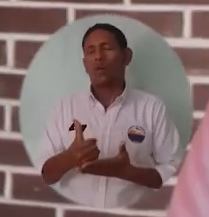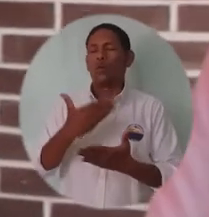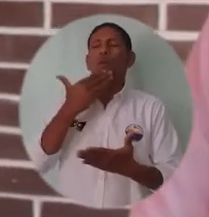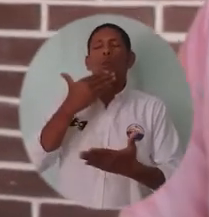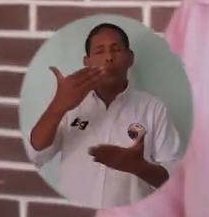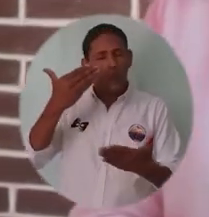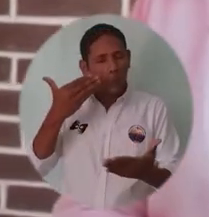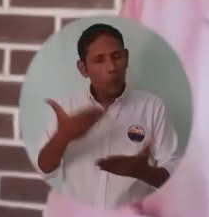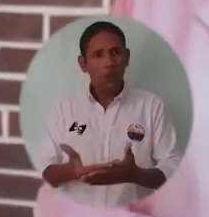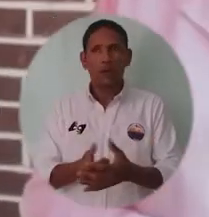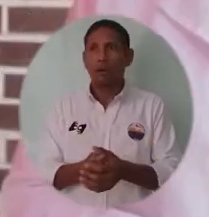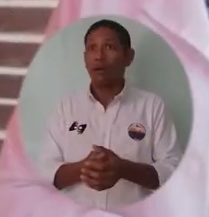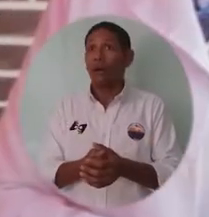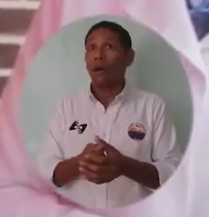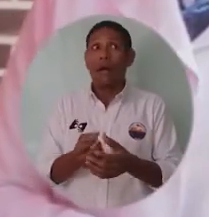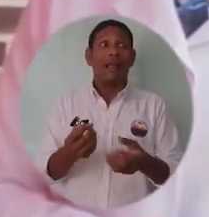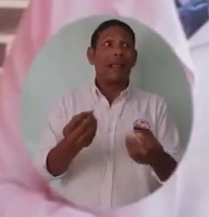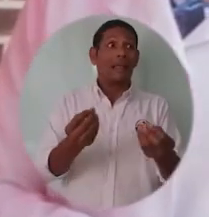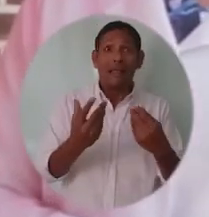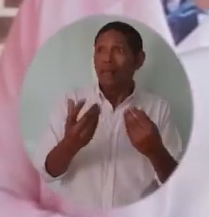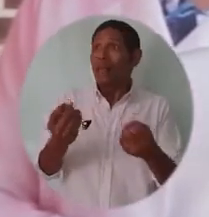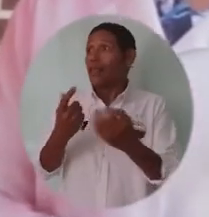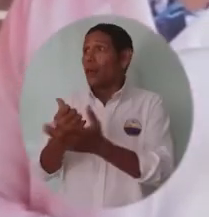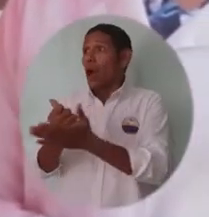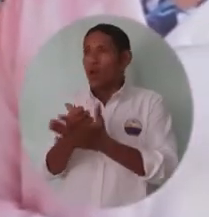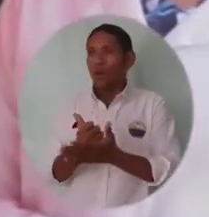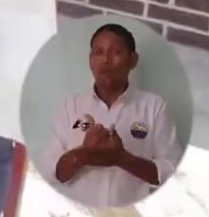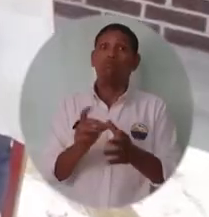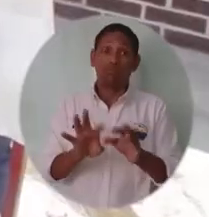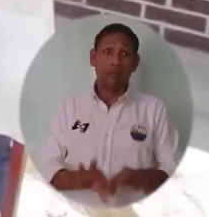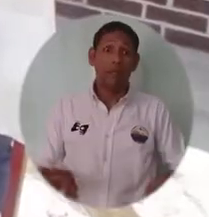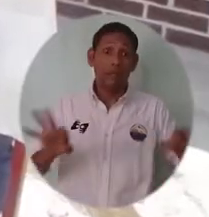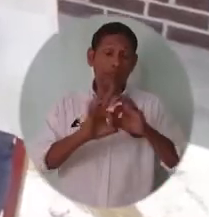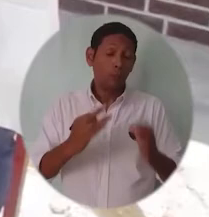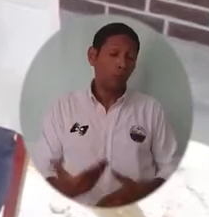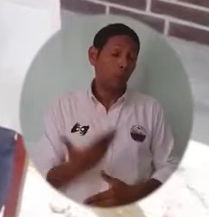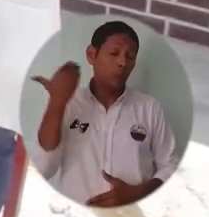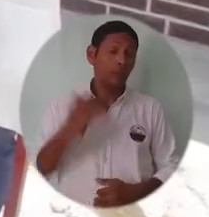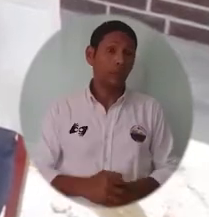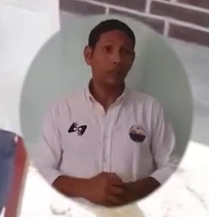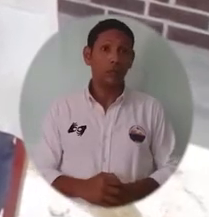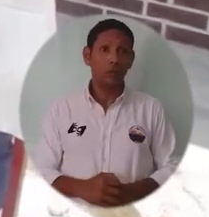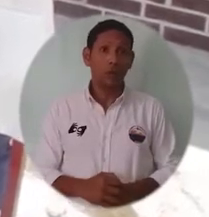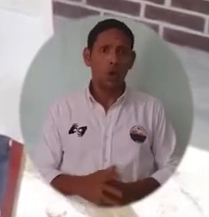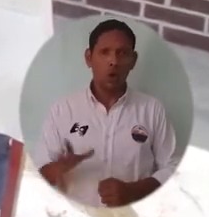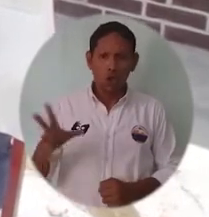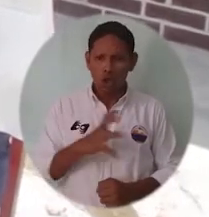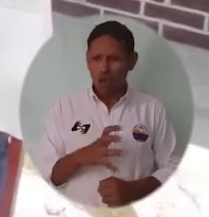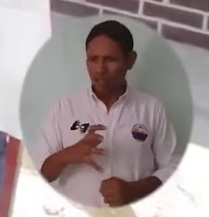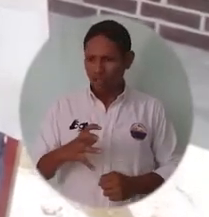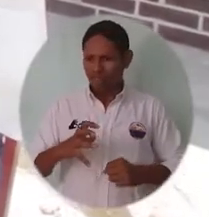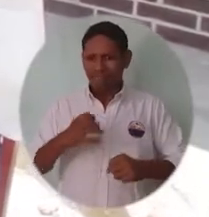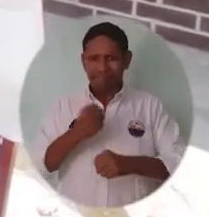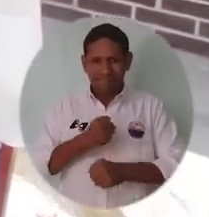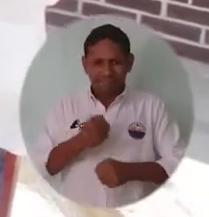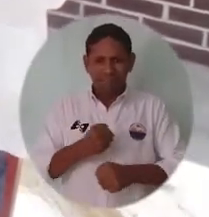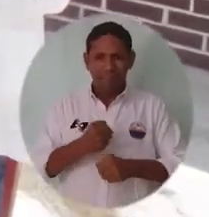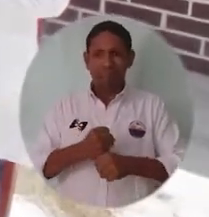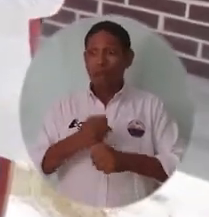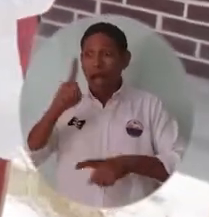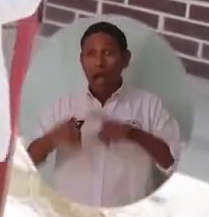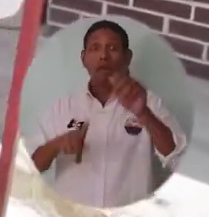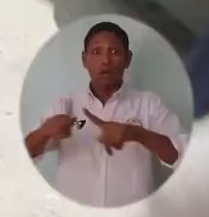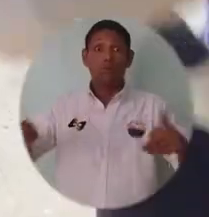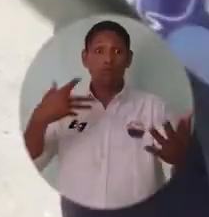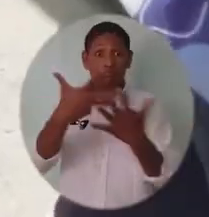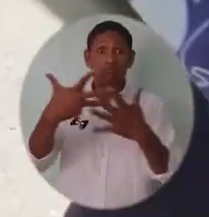el establecimiento, los elementos los recibimos con agrado, con beneficio. La iniciativa, liderada por el programa Prisma, establecido entre esta Casa de